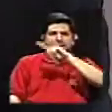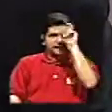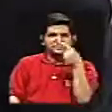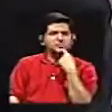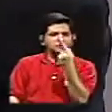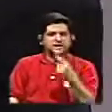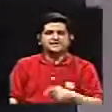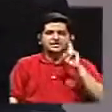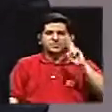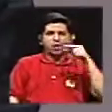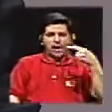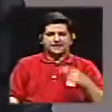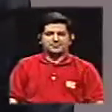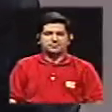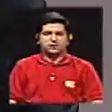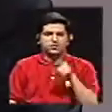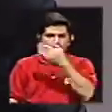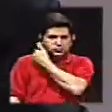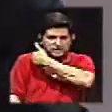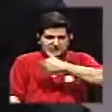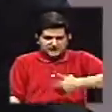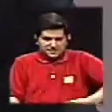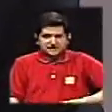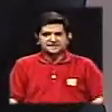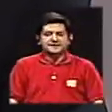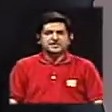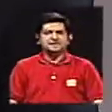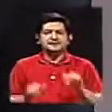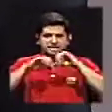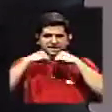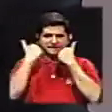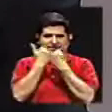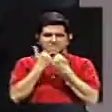decía don Rolando. Usted como presidente de ANTEC,